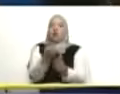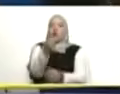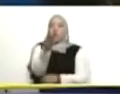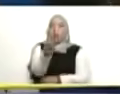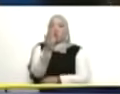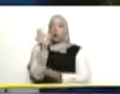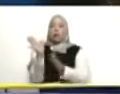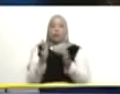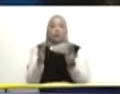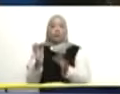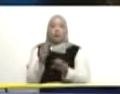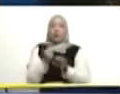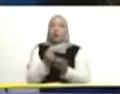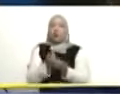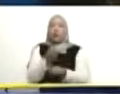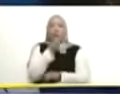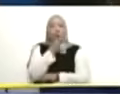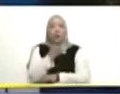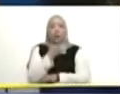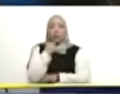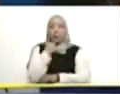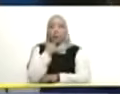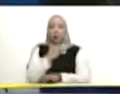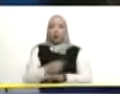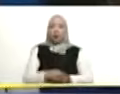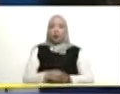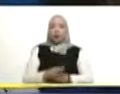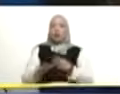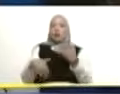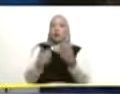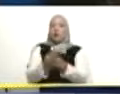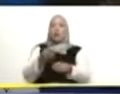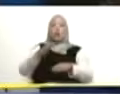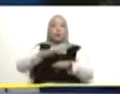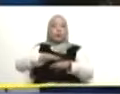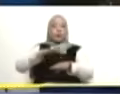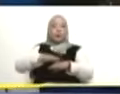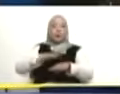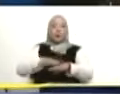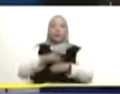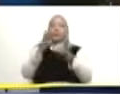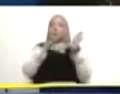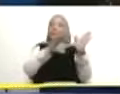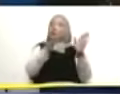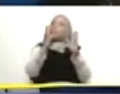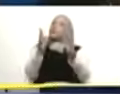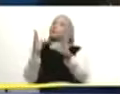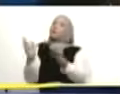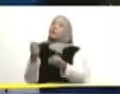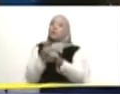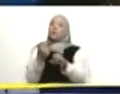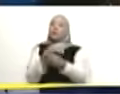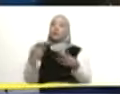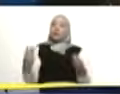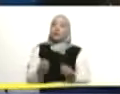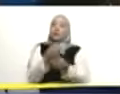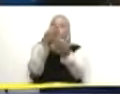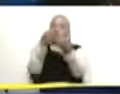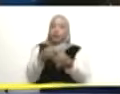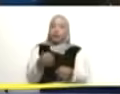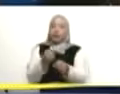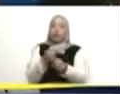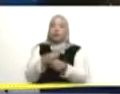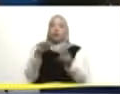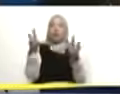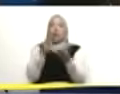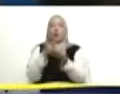marzo, nosotros vayamos convocando, organizando y conformando un